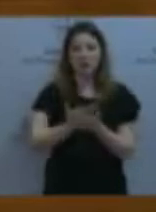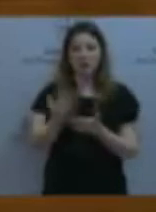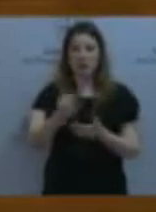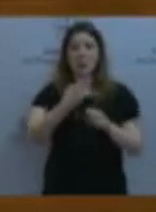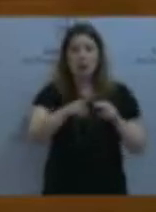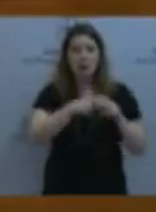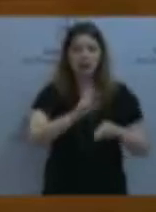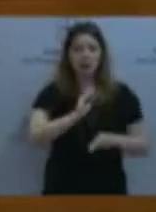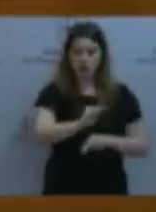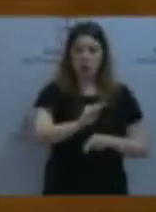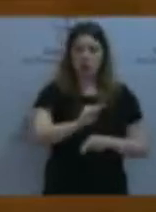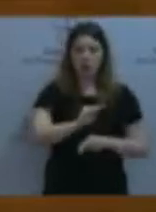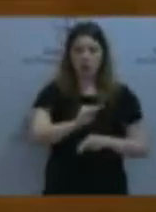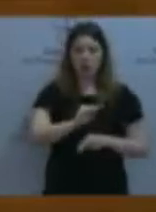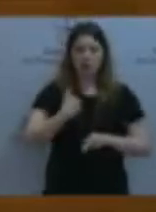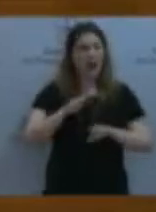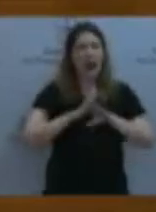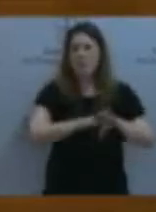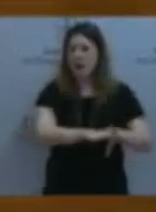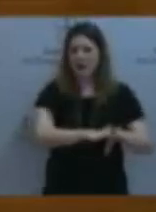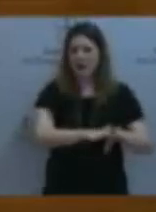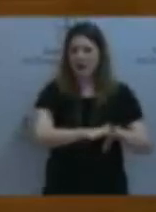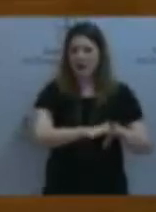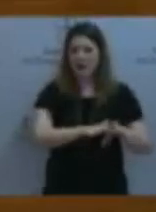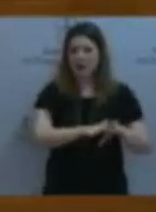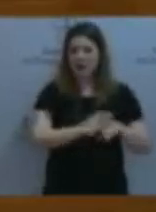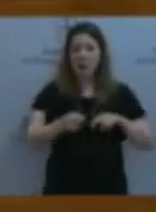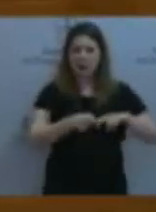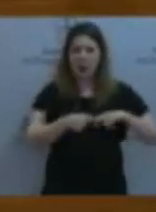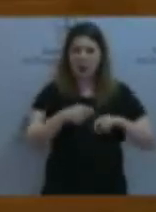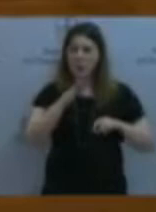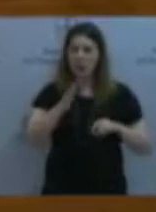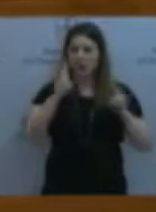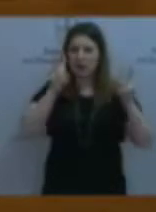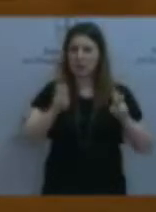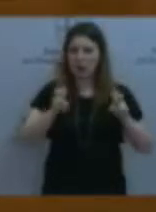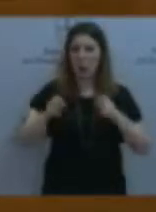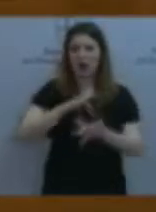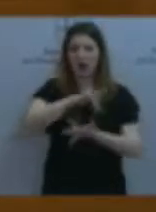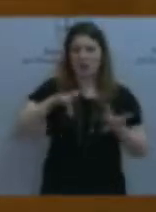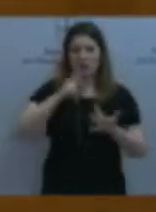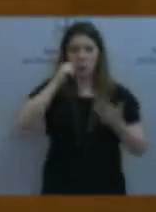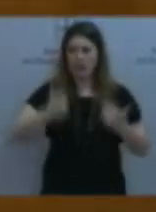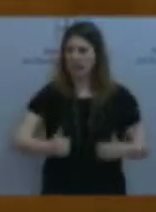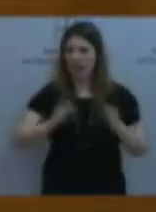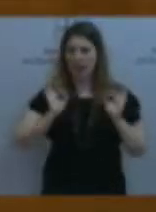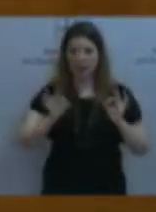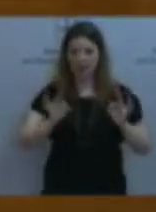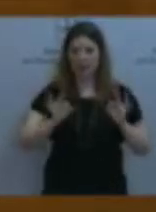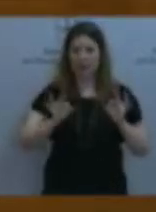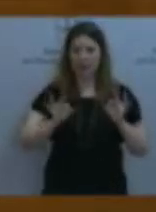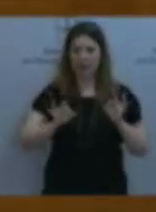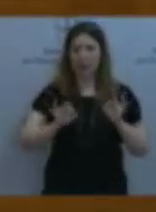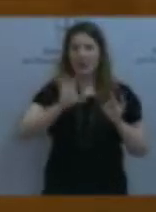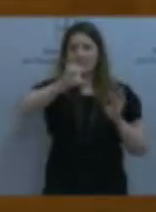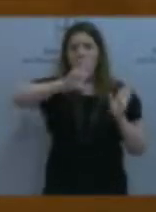gestos, sobre todo en algo como esto, que es una crisis humanitaria de primer orden. Estamos ante el último Estado colonial, el Estado de